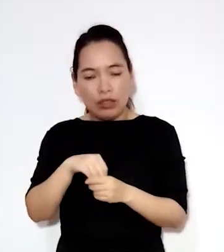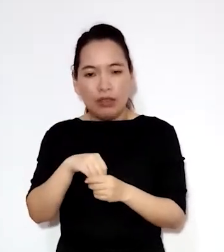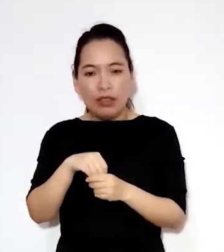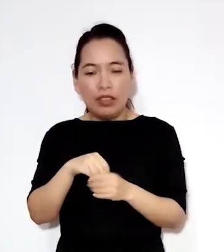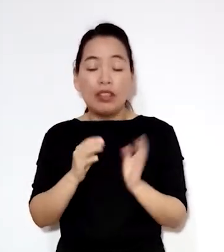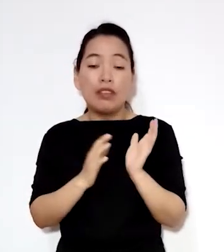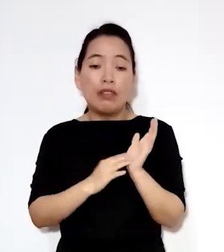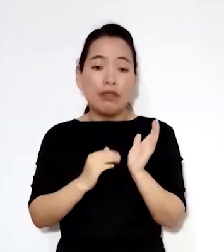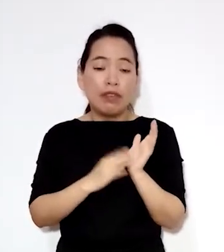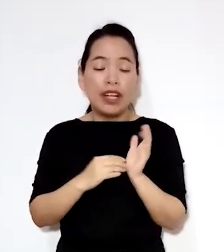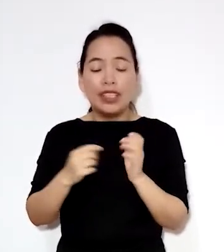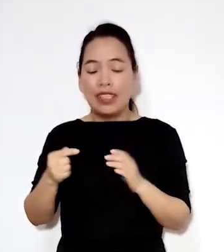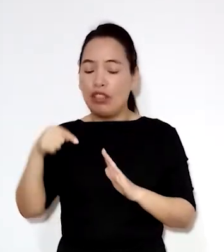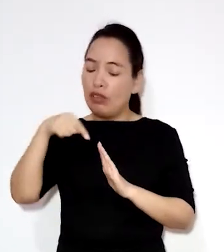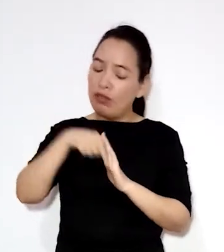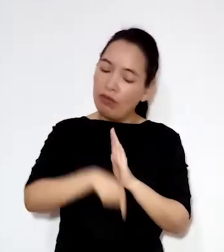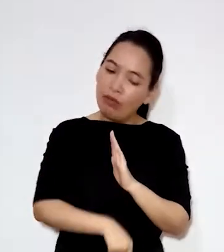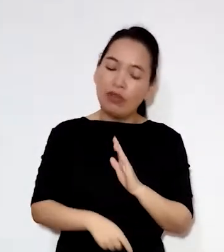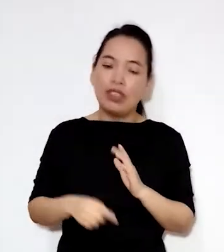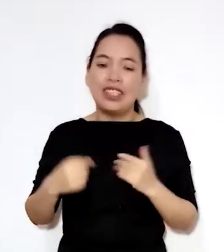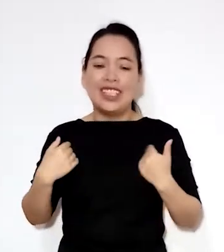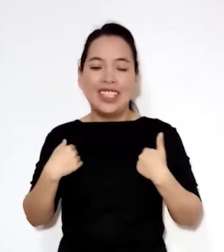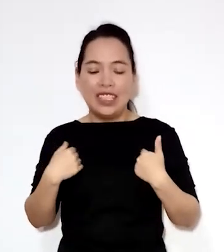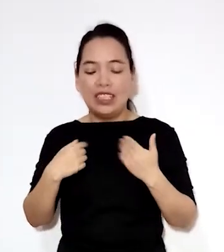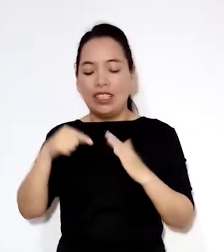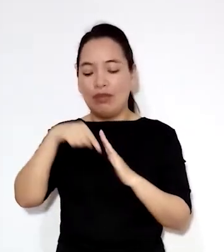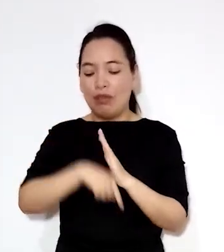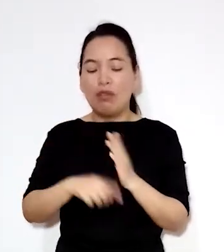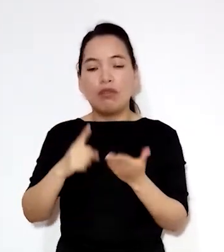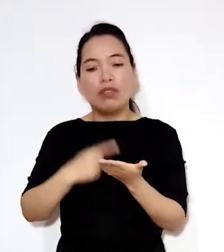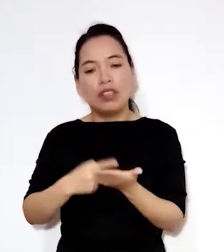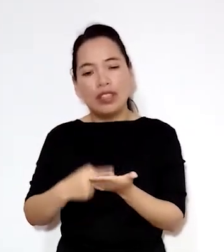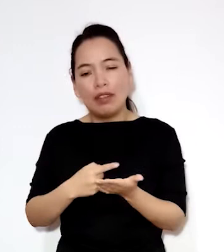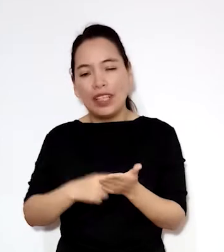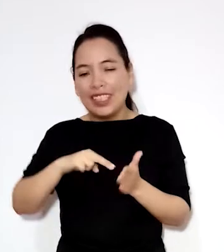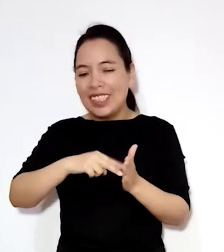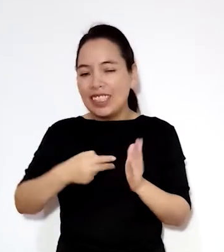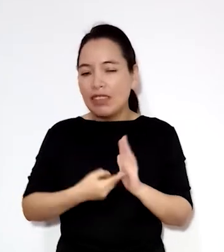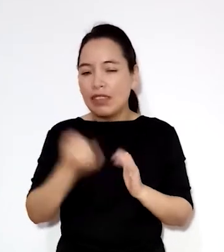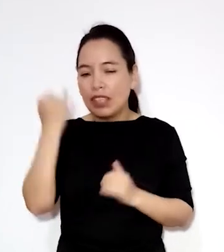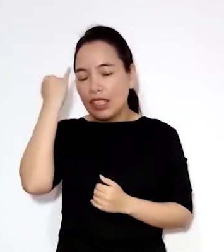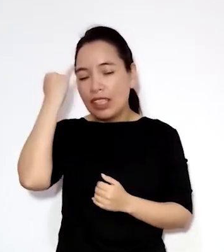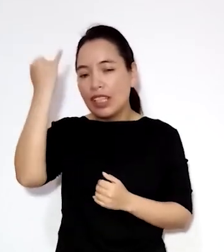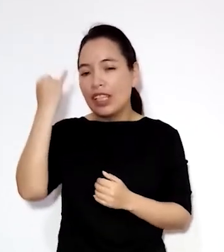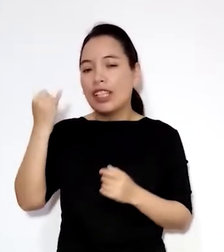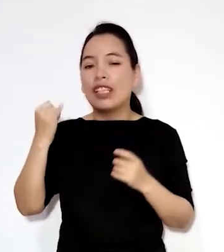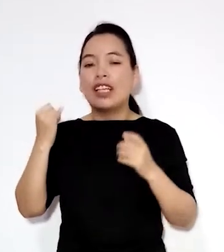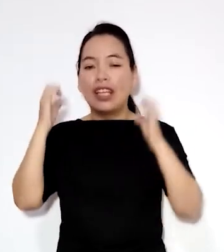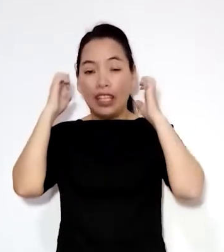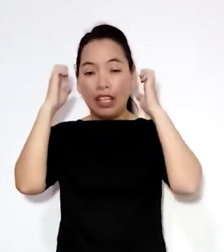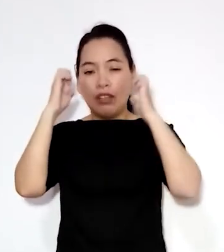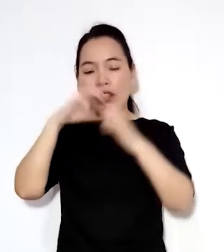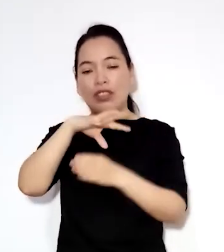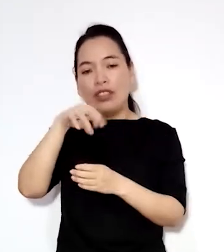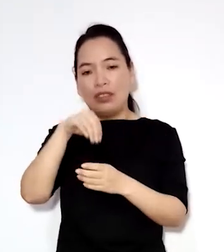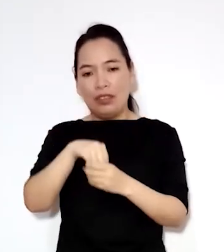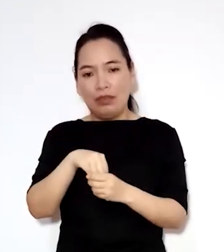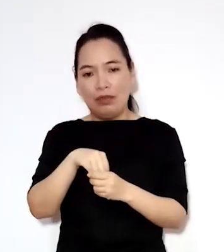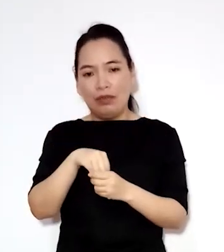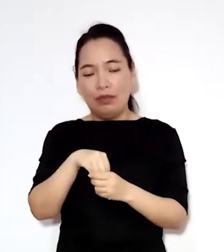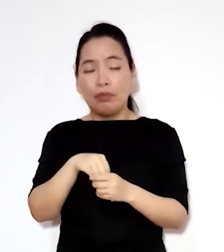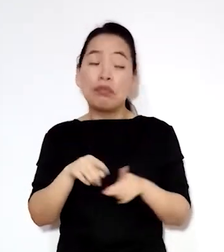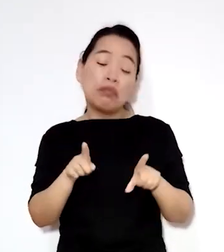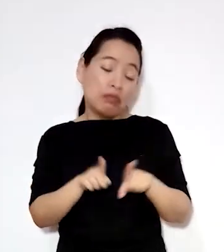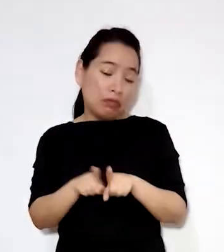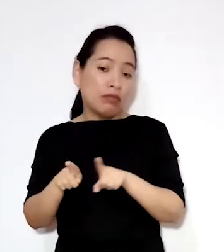debate sobre los sentidos y significados de la idea de educación inclusiva. También sentimos que es